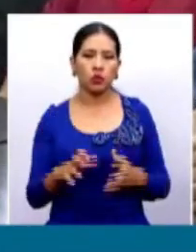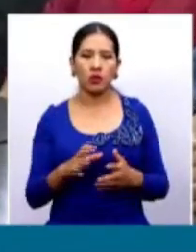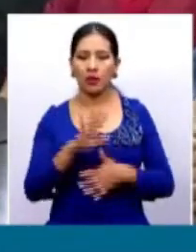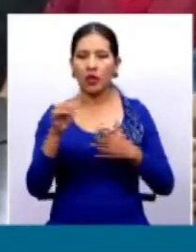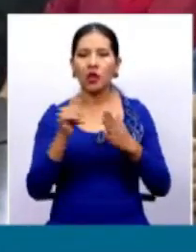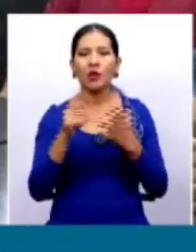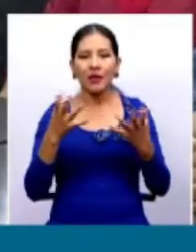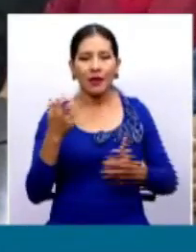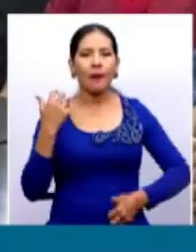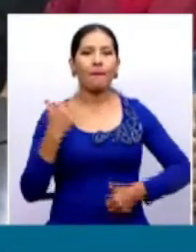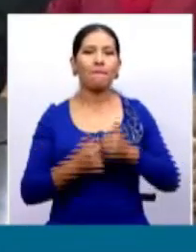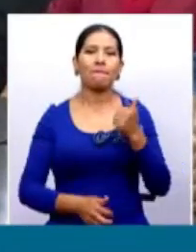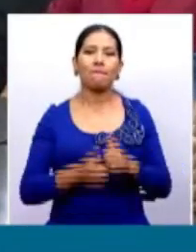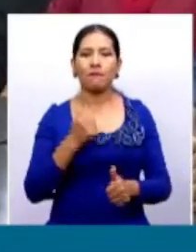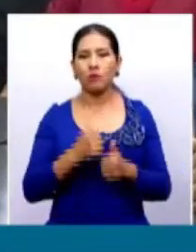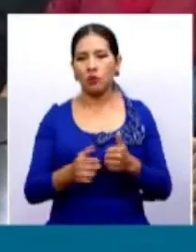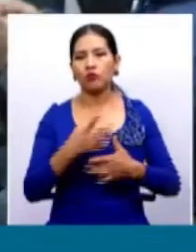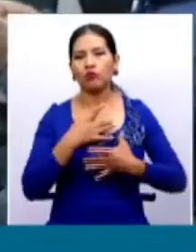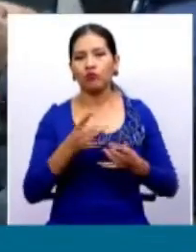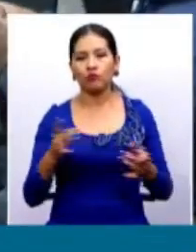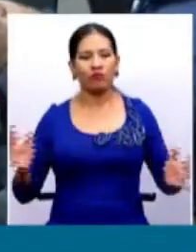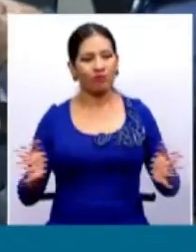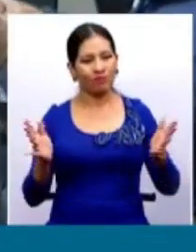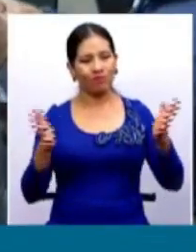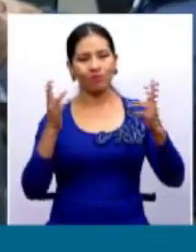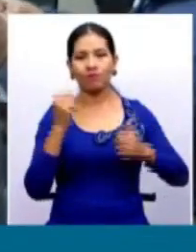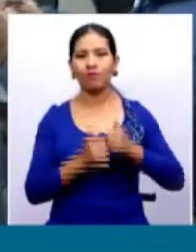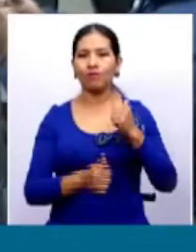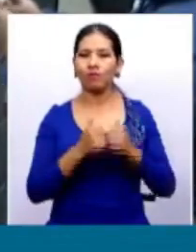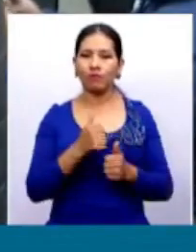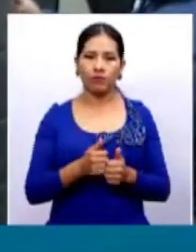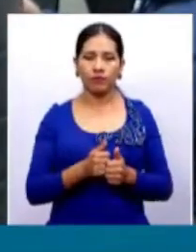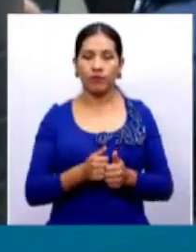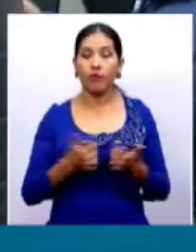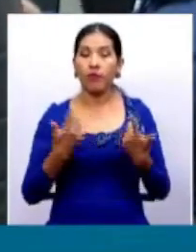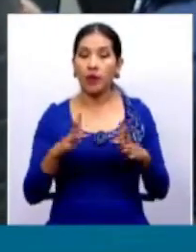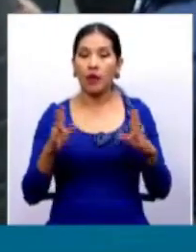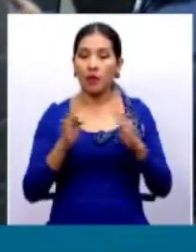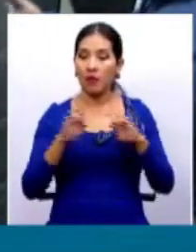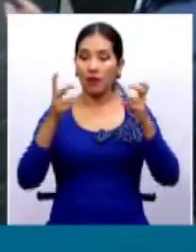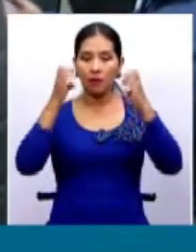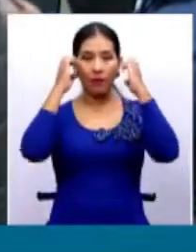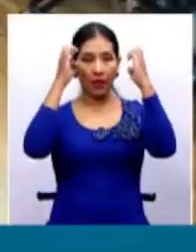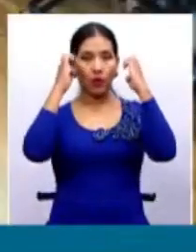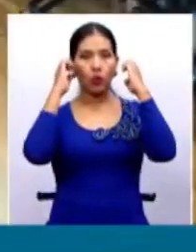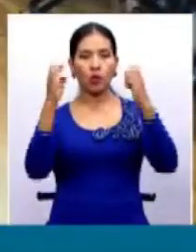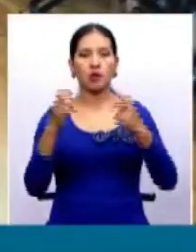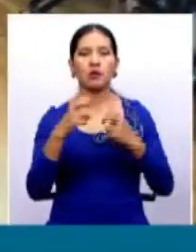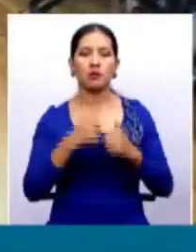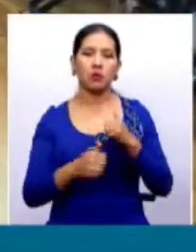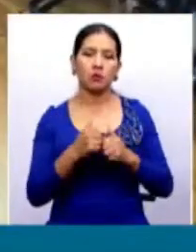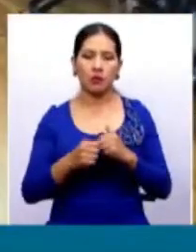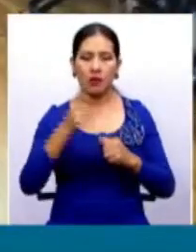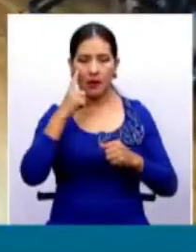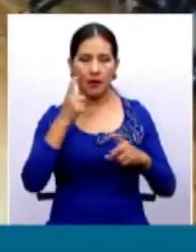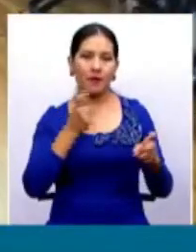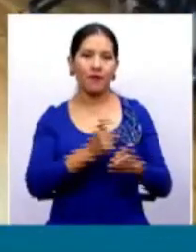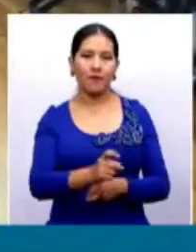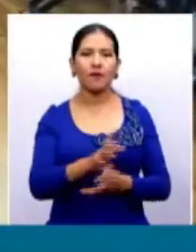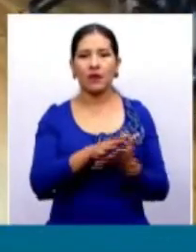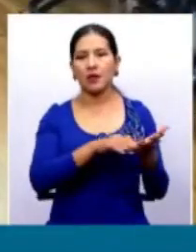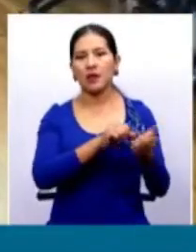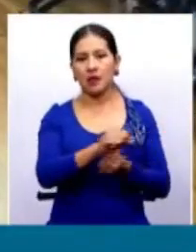convulsionar el país Lamentablemente está siendo afectado nuestra educación es la imagen de nuestra